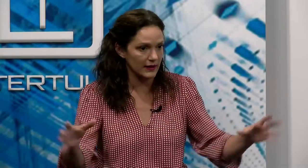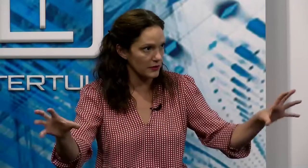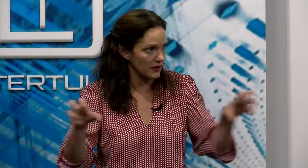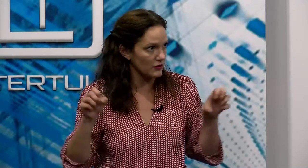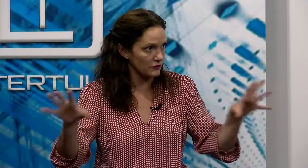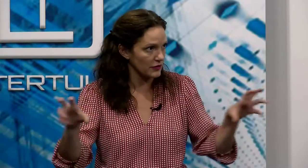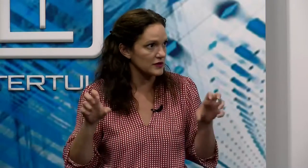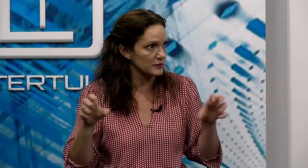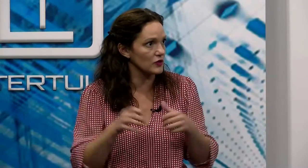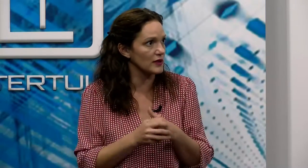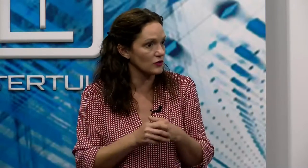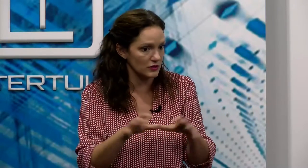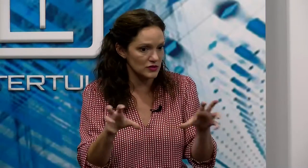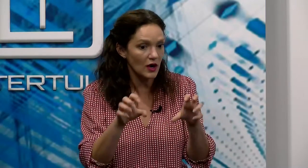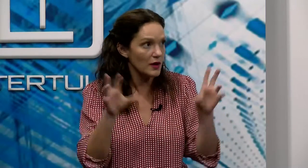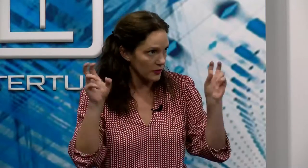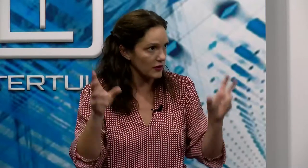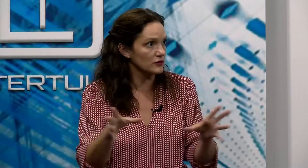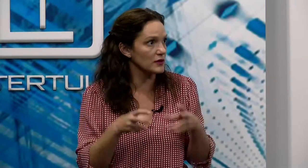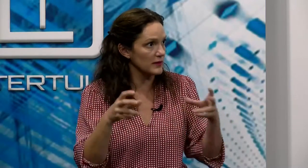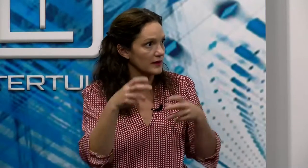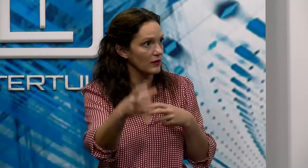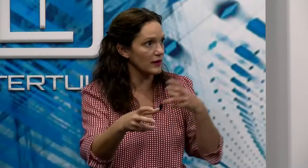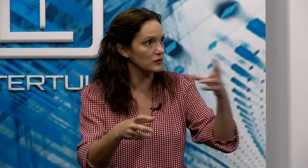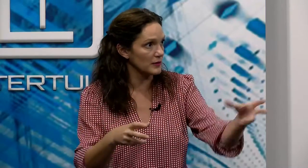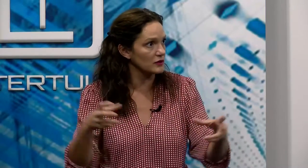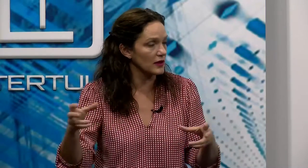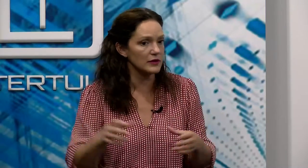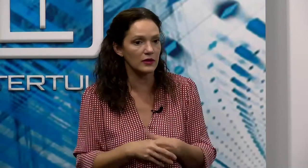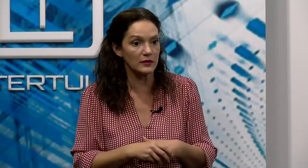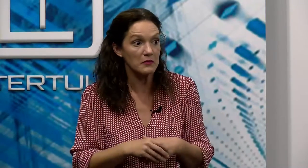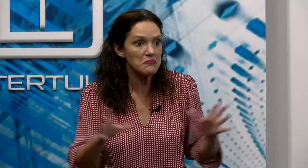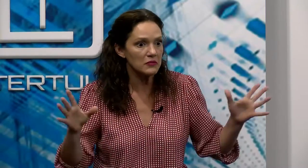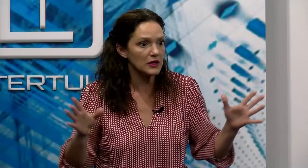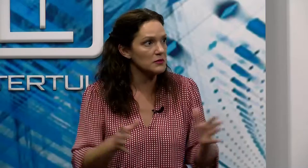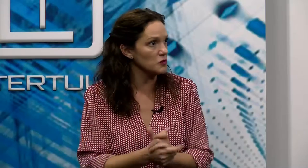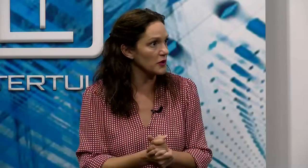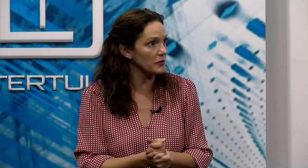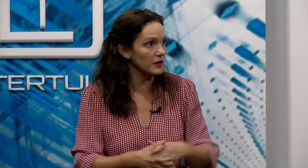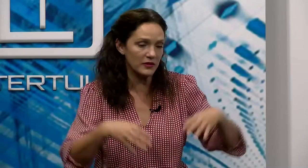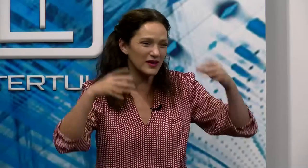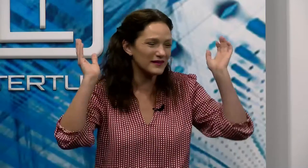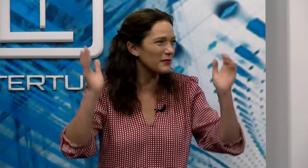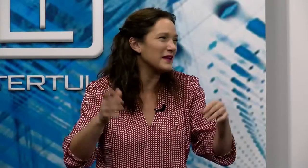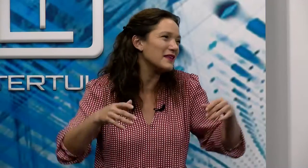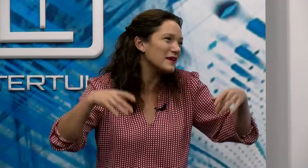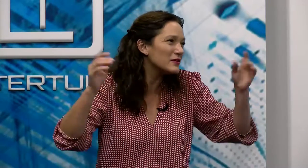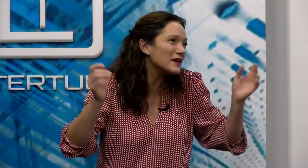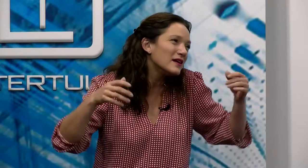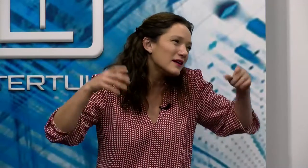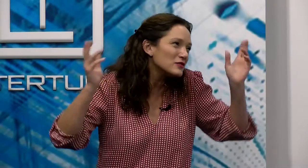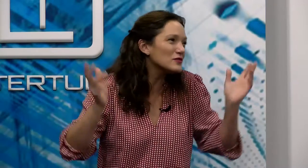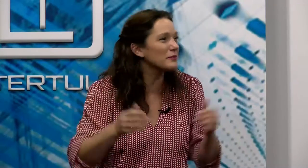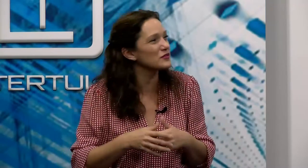Gobierno de Canarias, porque ellos fueron receptores de todos esos proyectos que han mandado desde ayuntamientos, cabildos y demás. Y no me supo responder, me dijo que estaba perdida